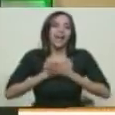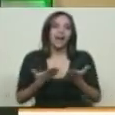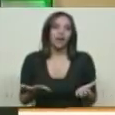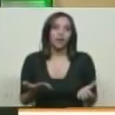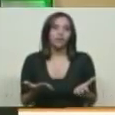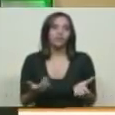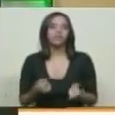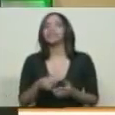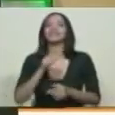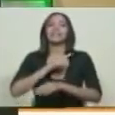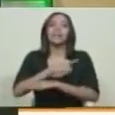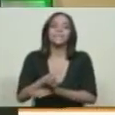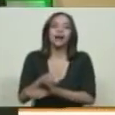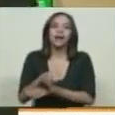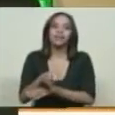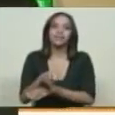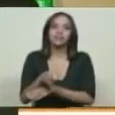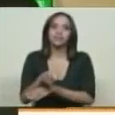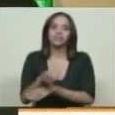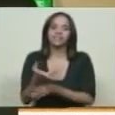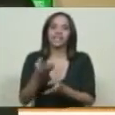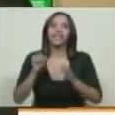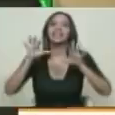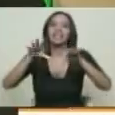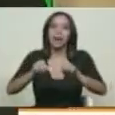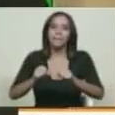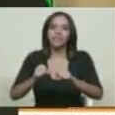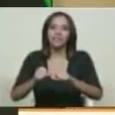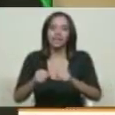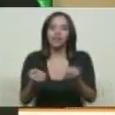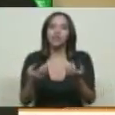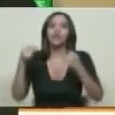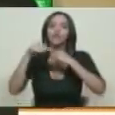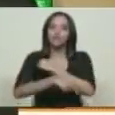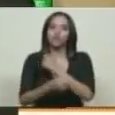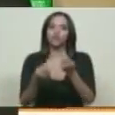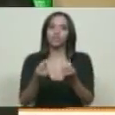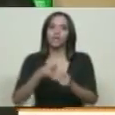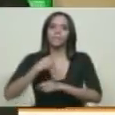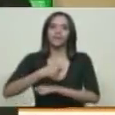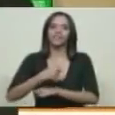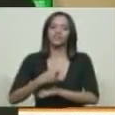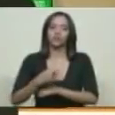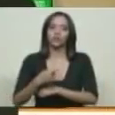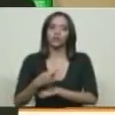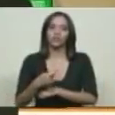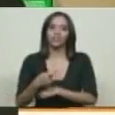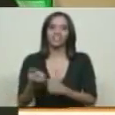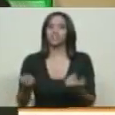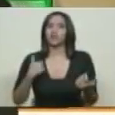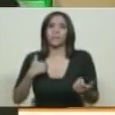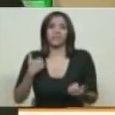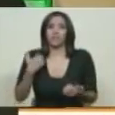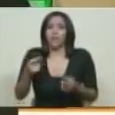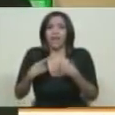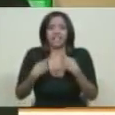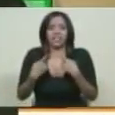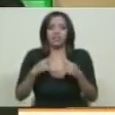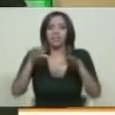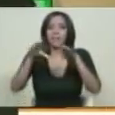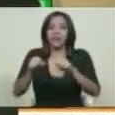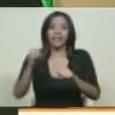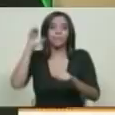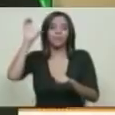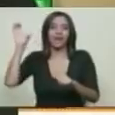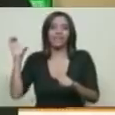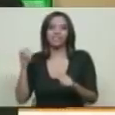les manda, que es el capital, que son los fondos de inversión. Y son capaces de hacer cualquier cosa, son capaces de invadir países